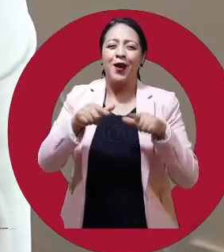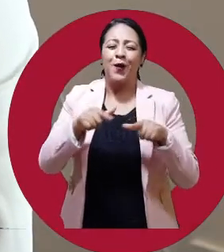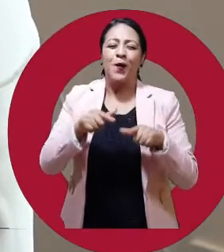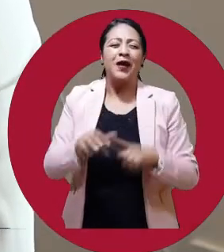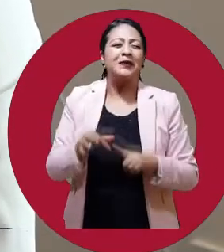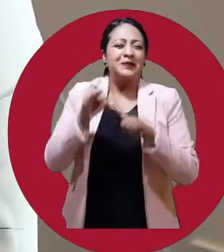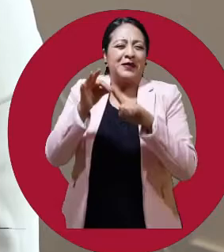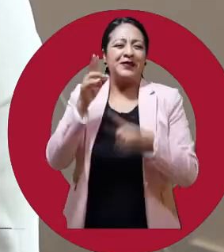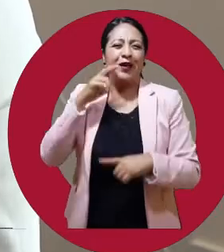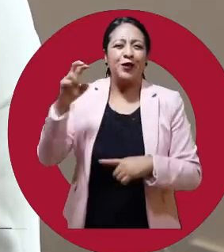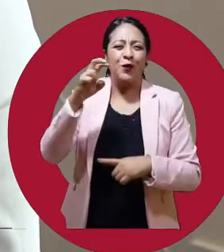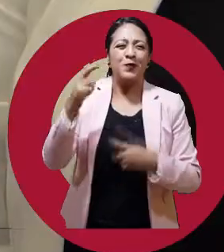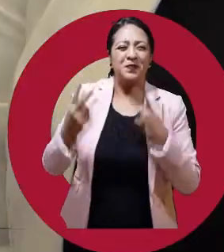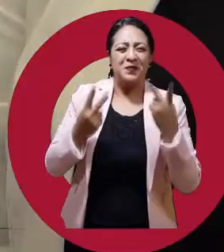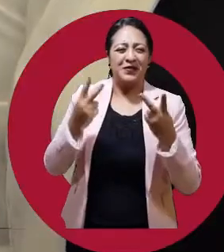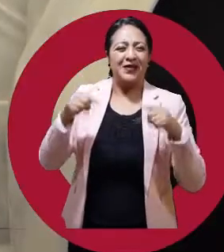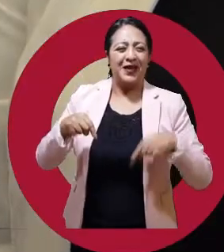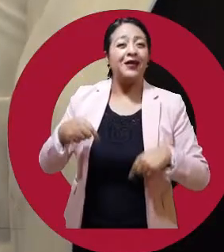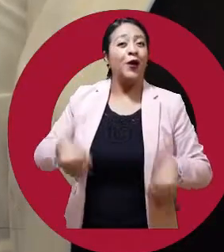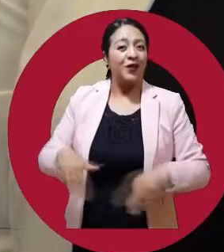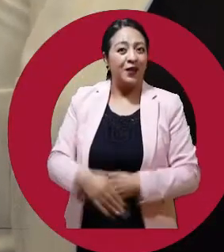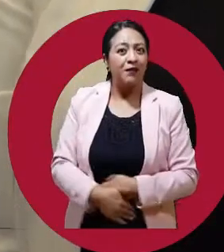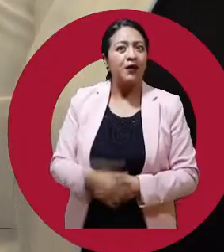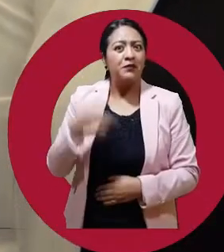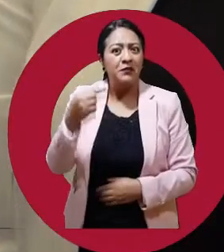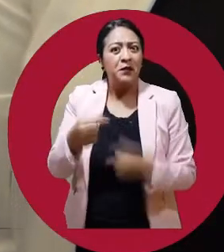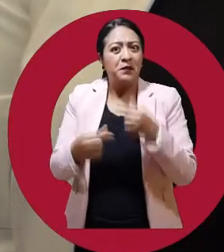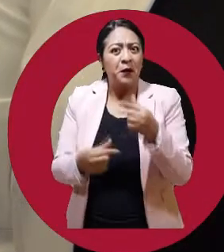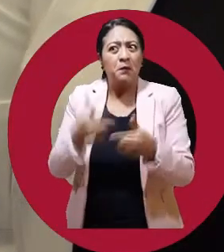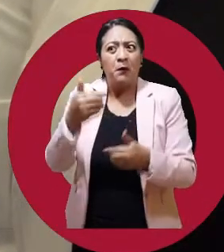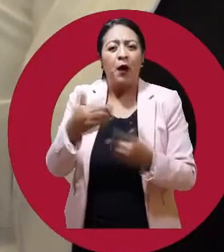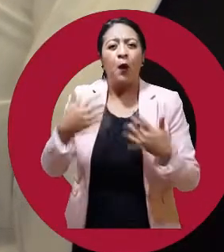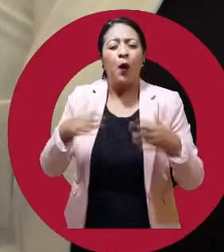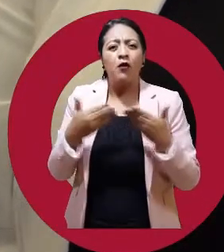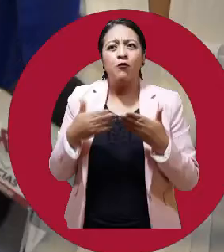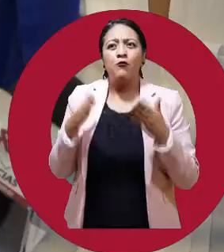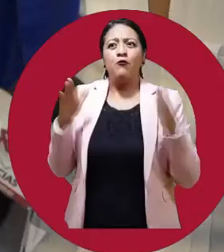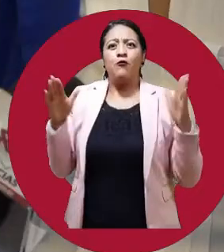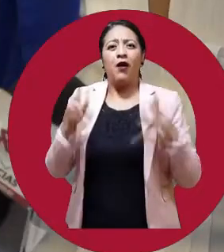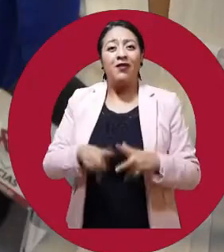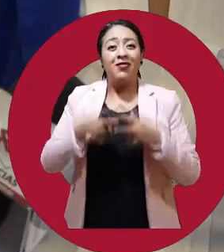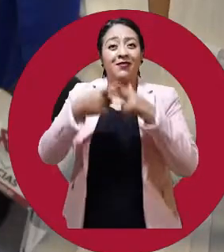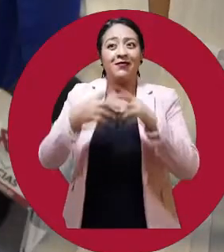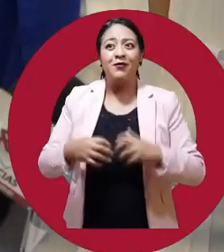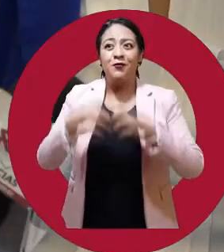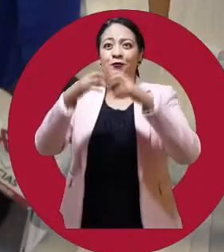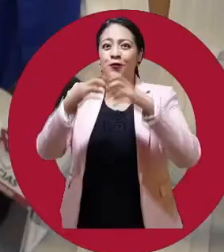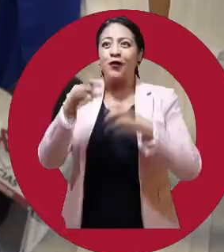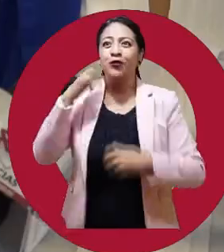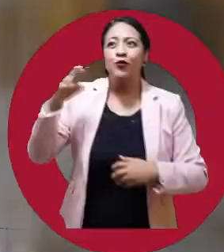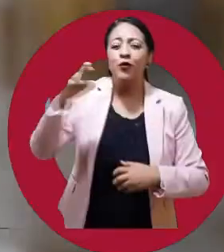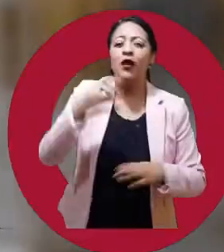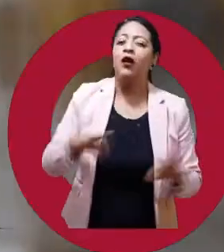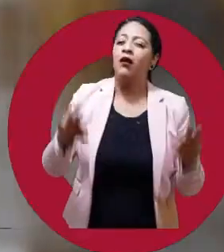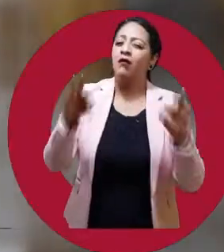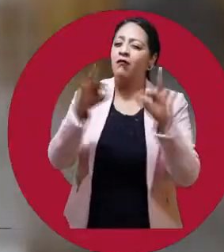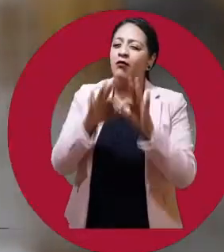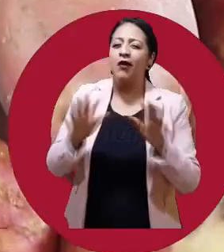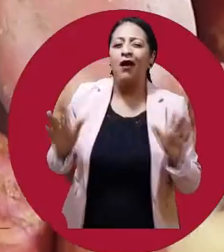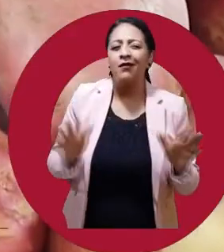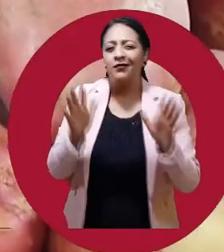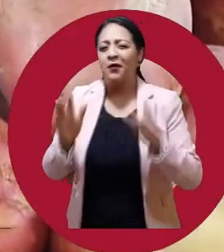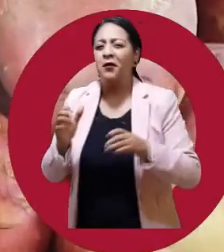elijan como un destino turístico seguro. Otavalo de a poco está dinamizando y reiniciando su turismo interno. Para esto es necesario movilizar la demanda y hacer